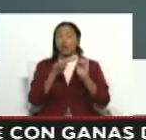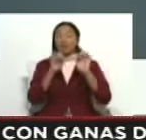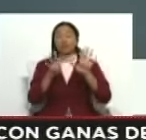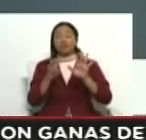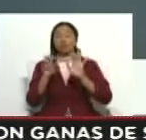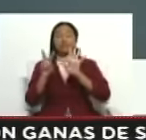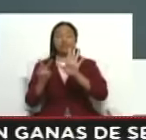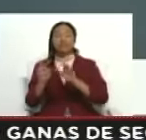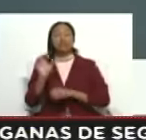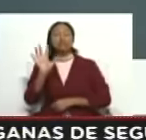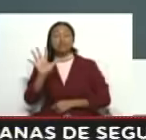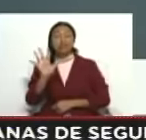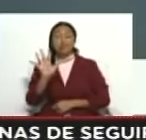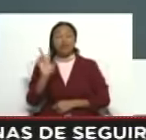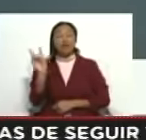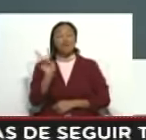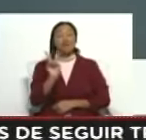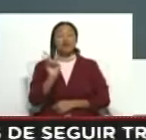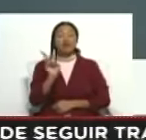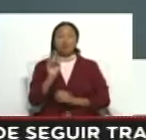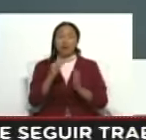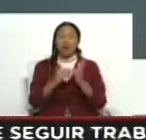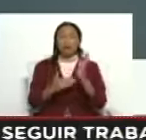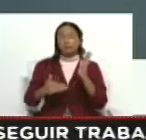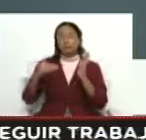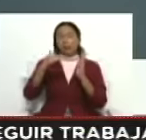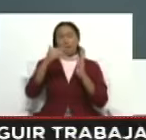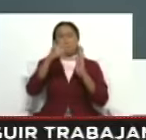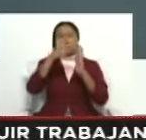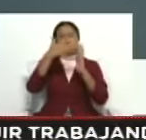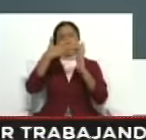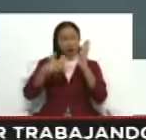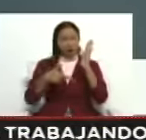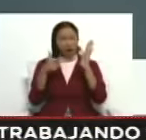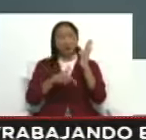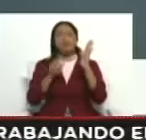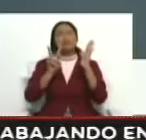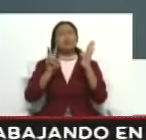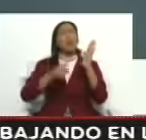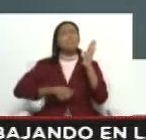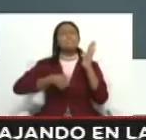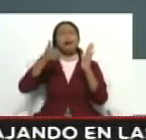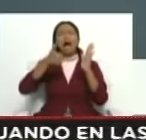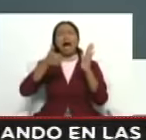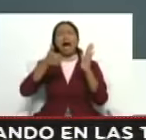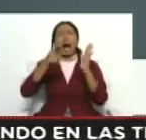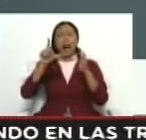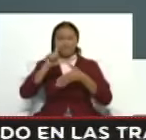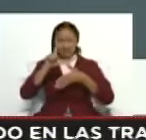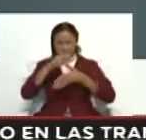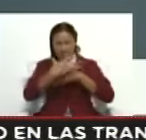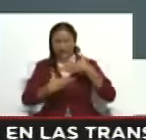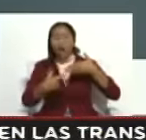Venezuela aparecía como el país más pobre, de extrema miseria, de toda América Latina.